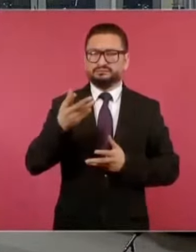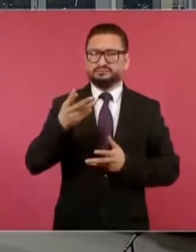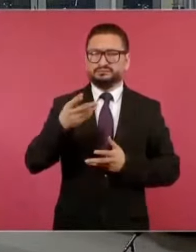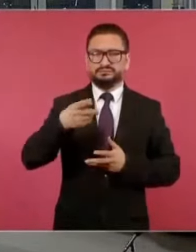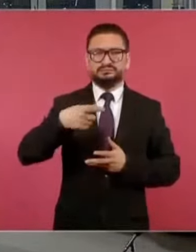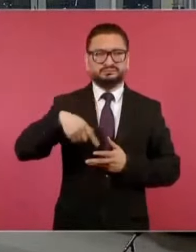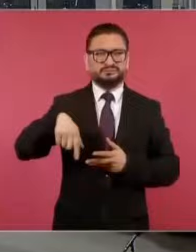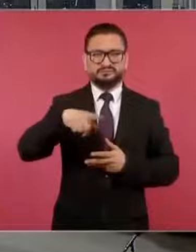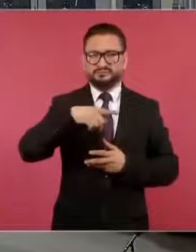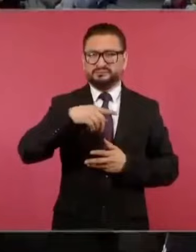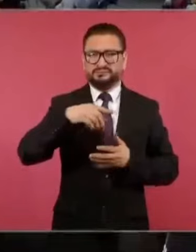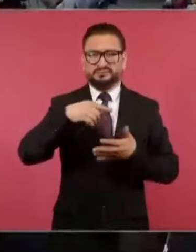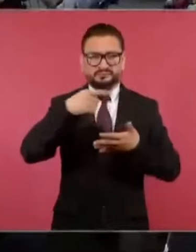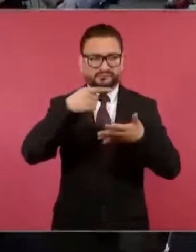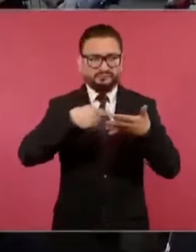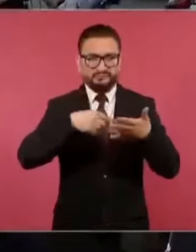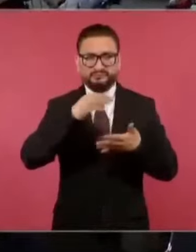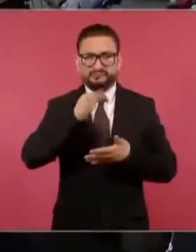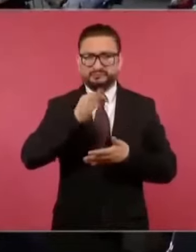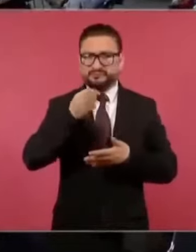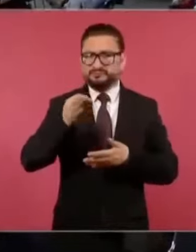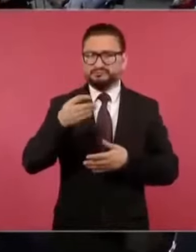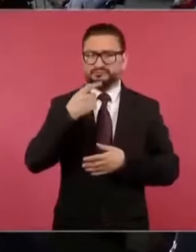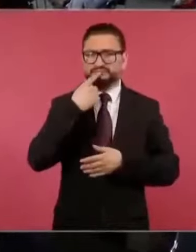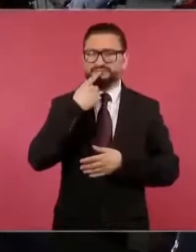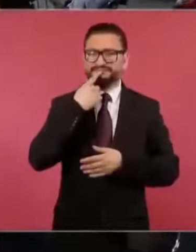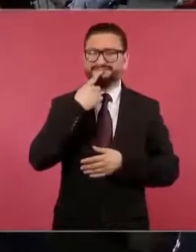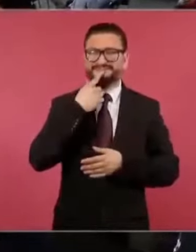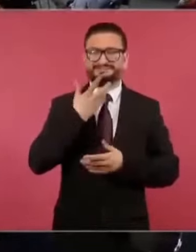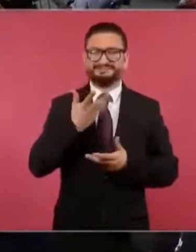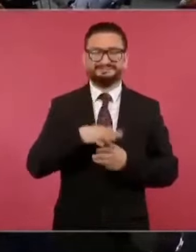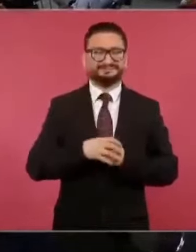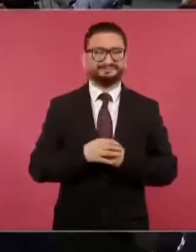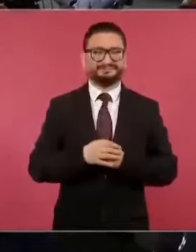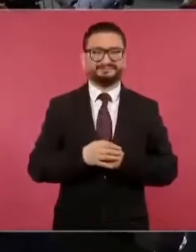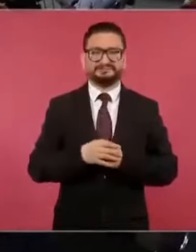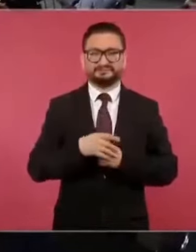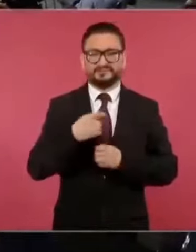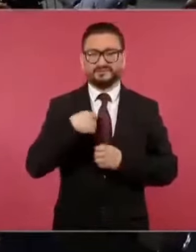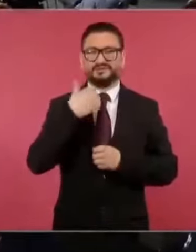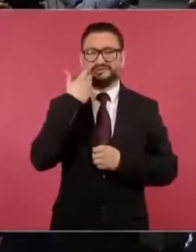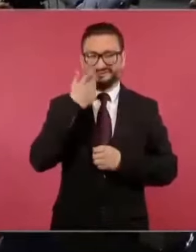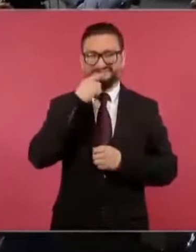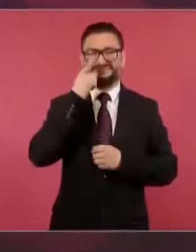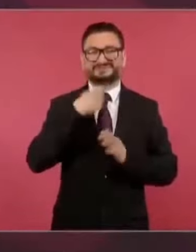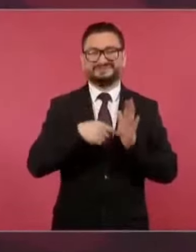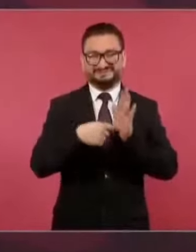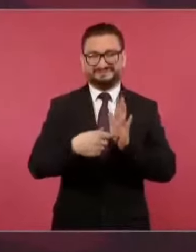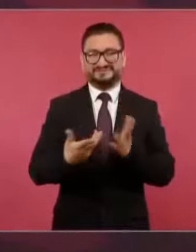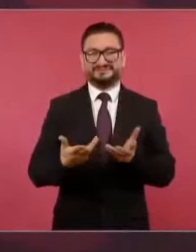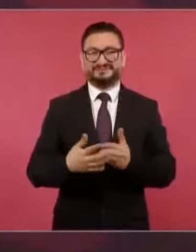aceptación que tenemos, déjenme que yo presuma.